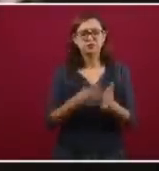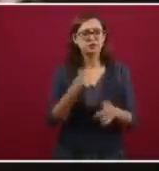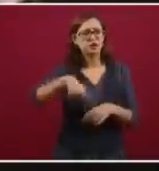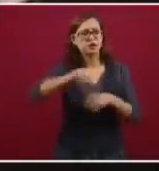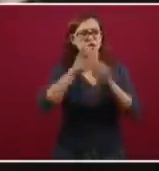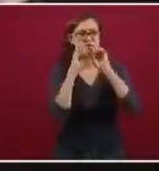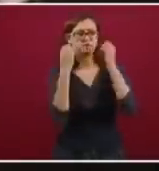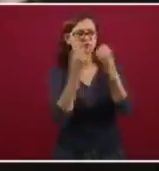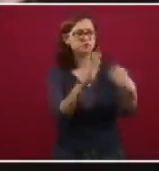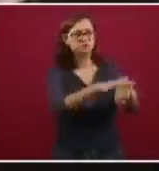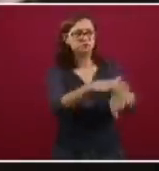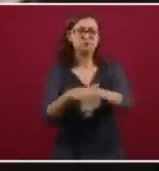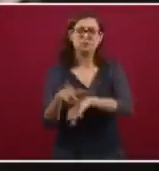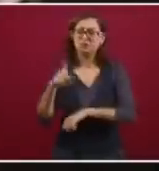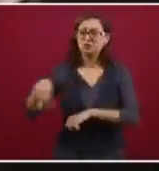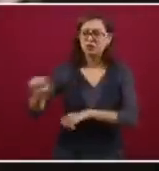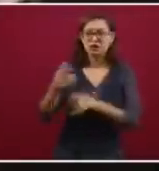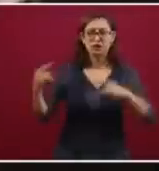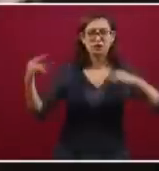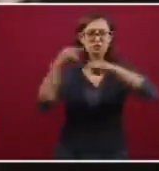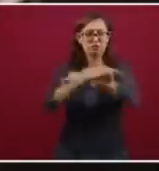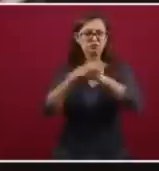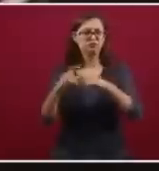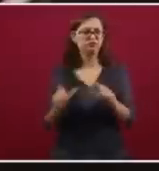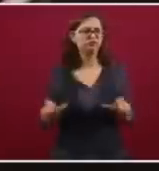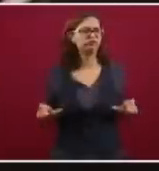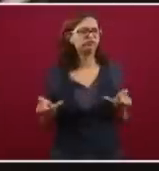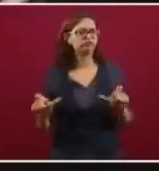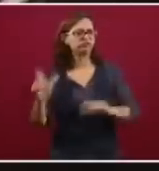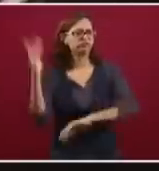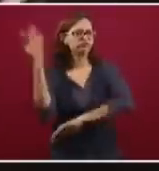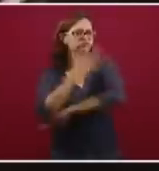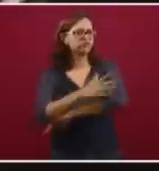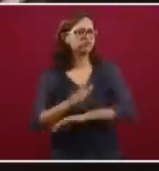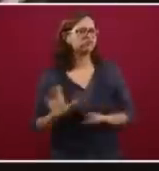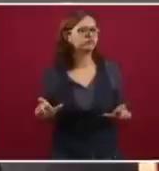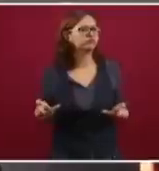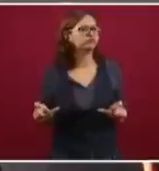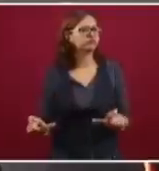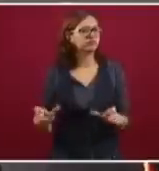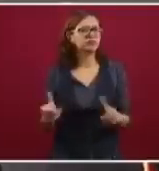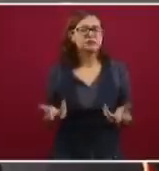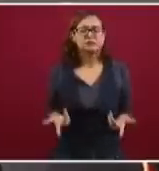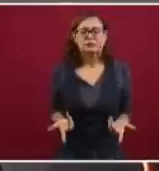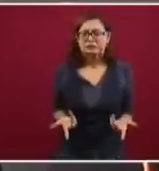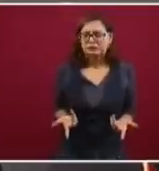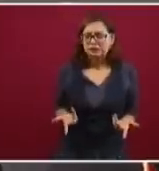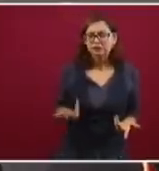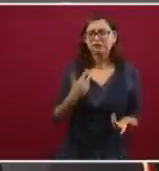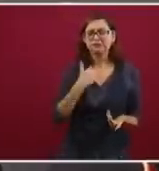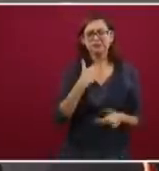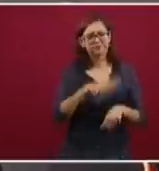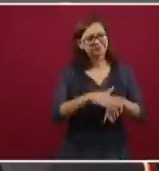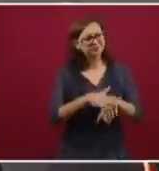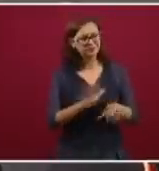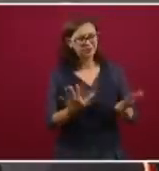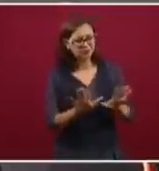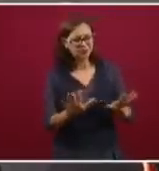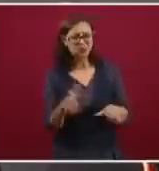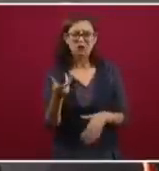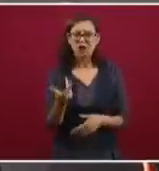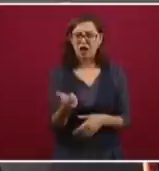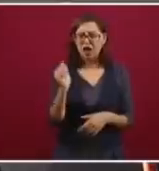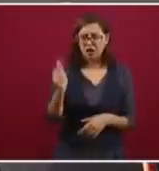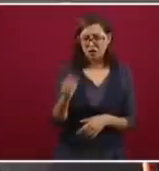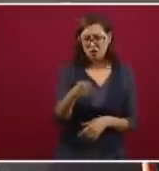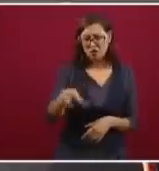no lo hagan. ¿Habrá algún tipo de endurecimiento de parte del gobierno para evitar la toma de casetas? Eso